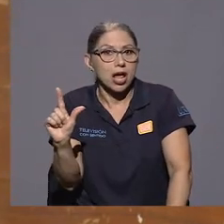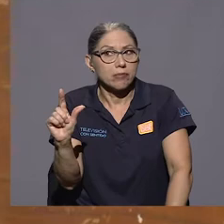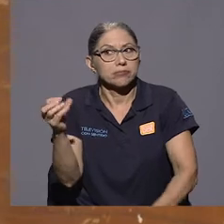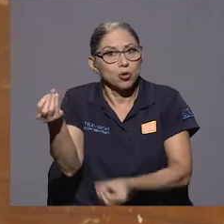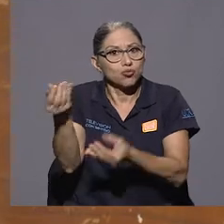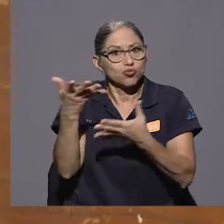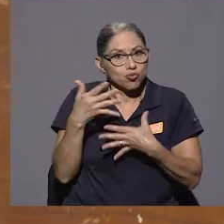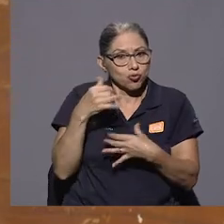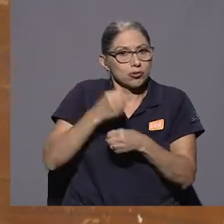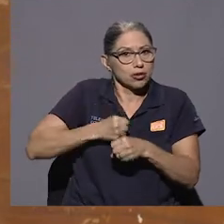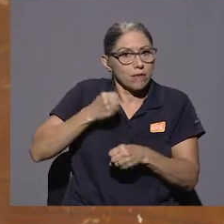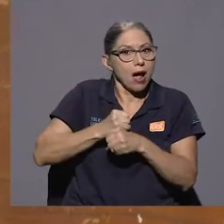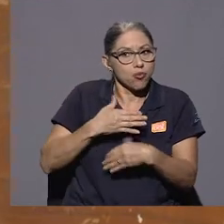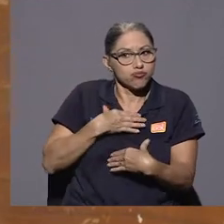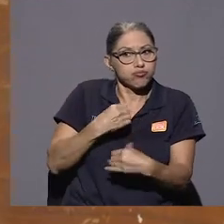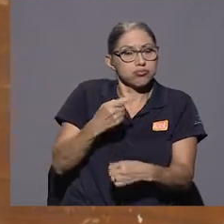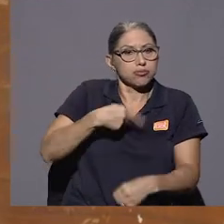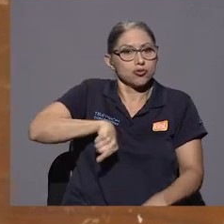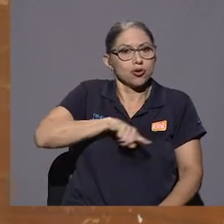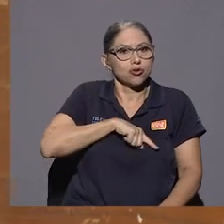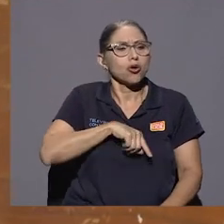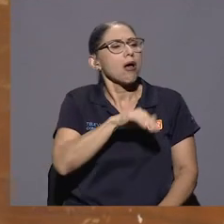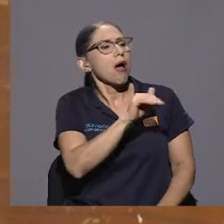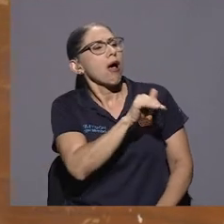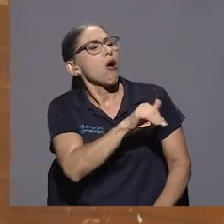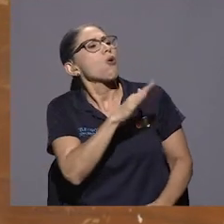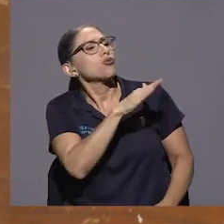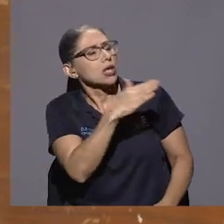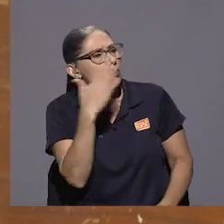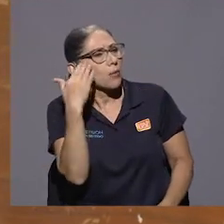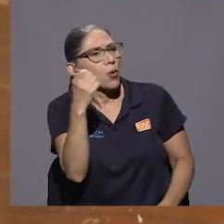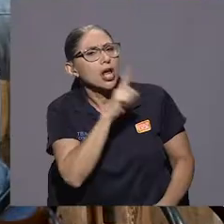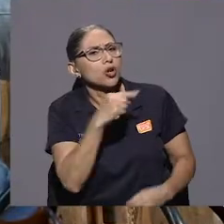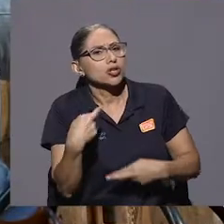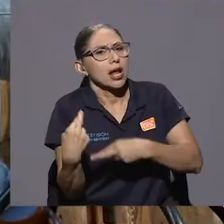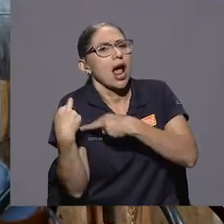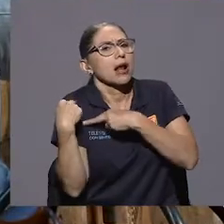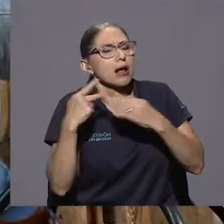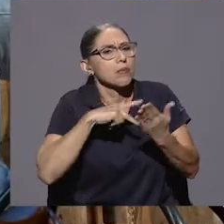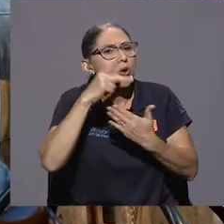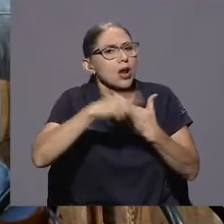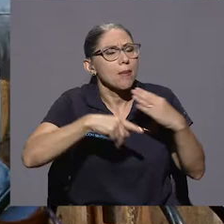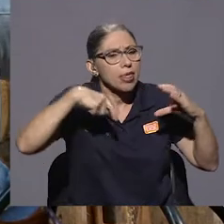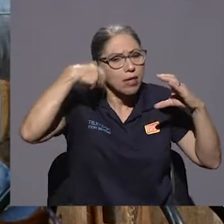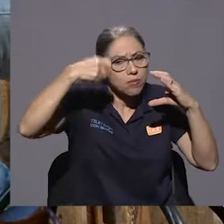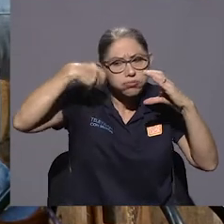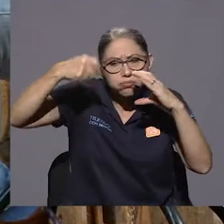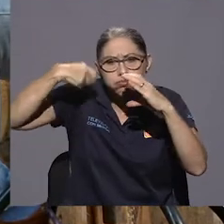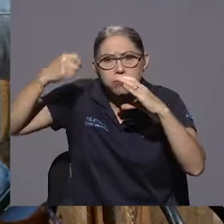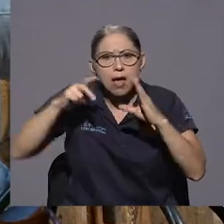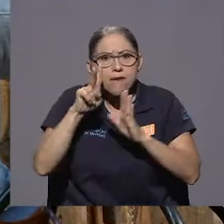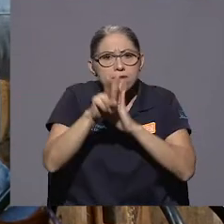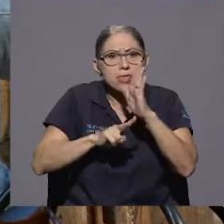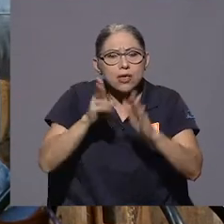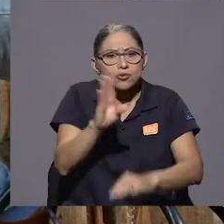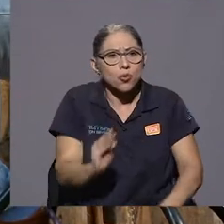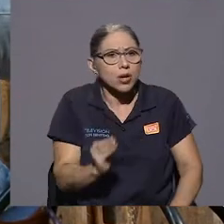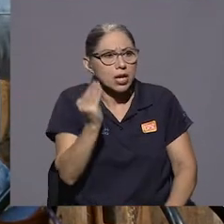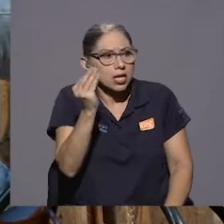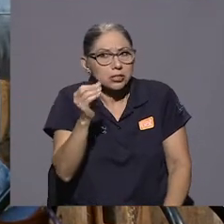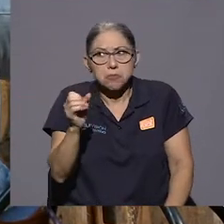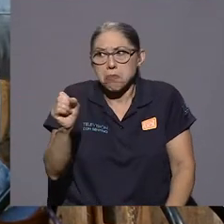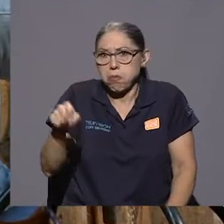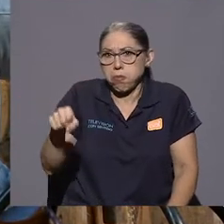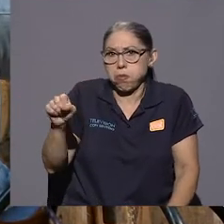esos trabajos y hubo un momento en el que nos dijo, ¿y ustedes por qué no se encargan del programa de videos juveniles? Claro, de la,